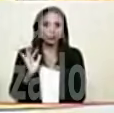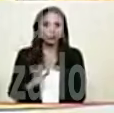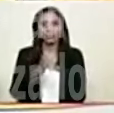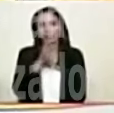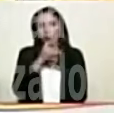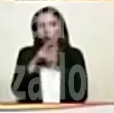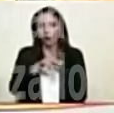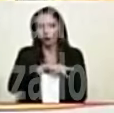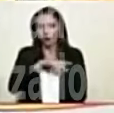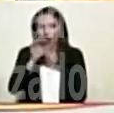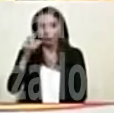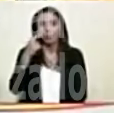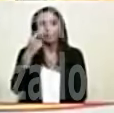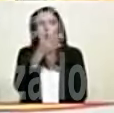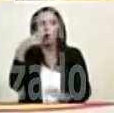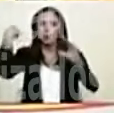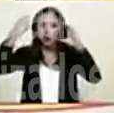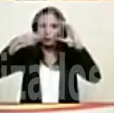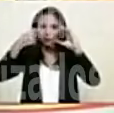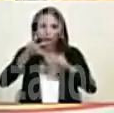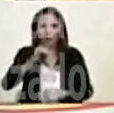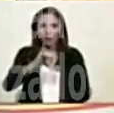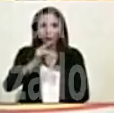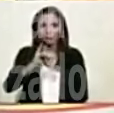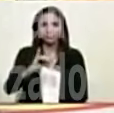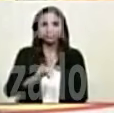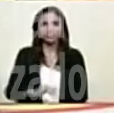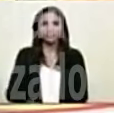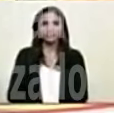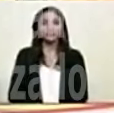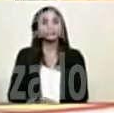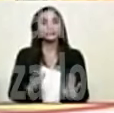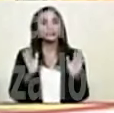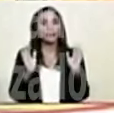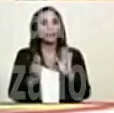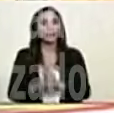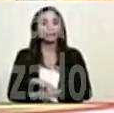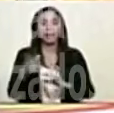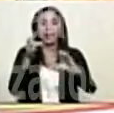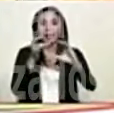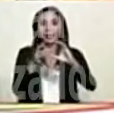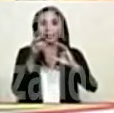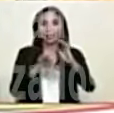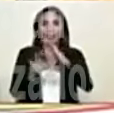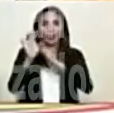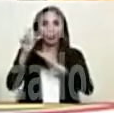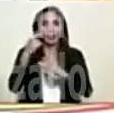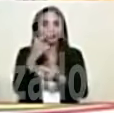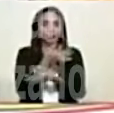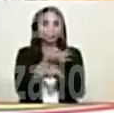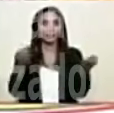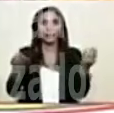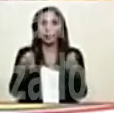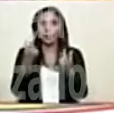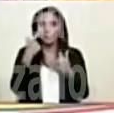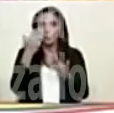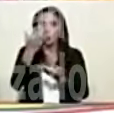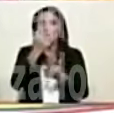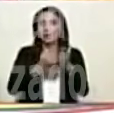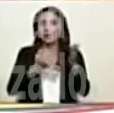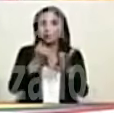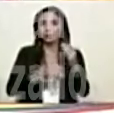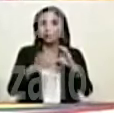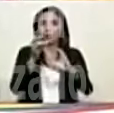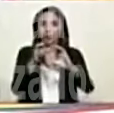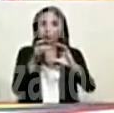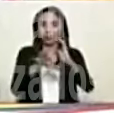No sé si tenemos el video. Y como el carné de la patria ha sido tan exitoso, miren todas las personas que se han inscrito en el carné de la